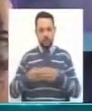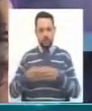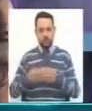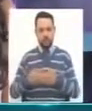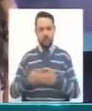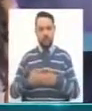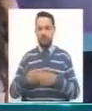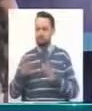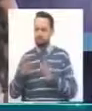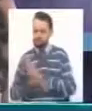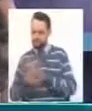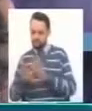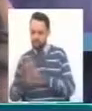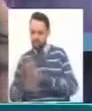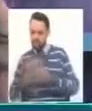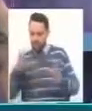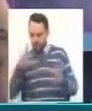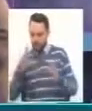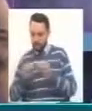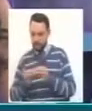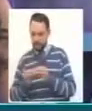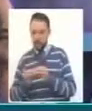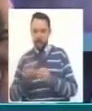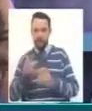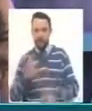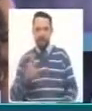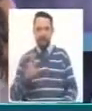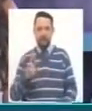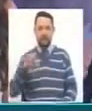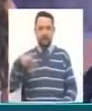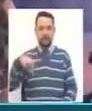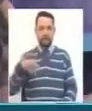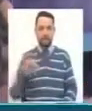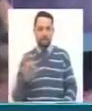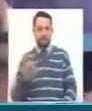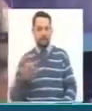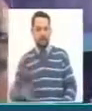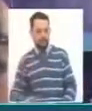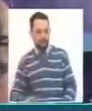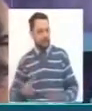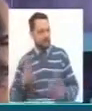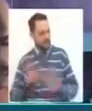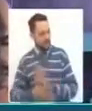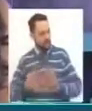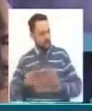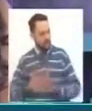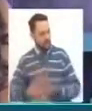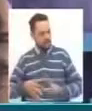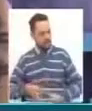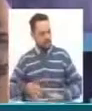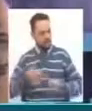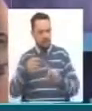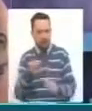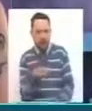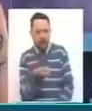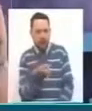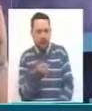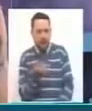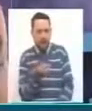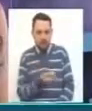Caterine Castaño de la agencia aliada de noticias RPTV se puede enterar de todas las propiedades que tiene el denominado grano de